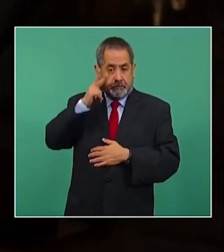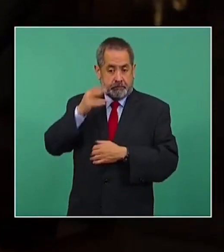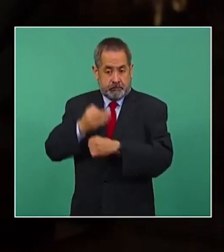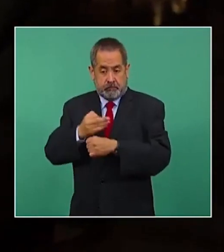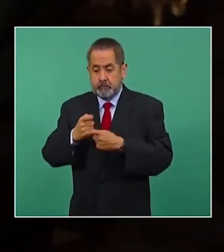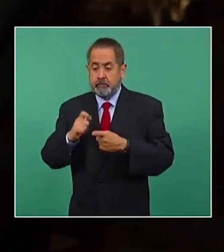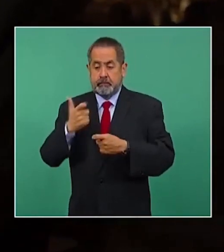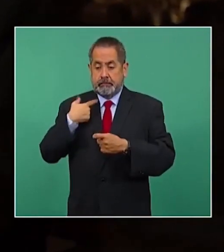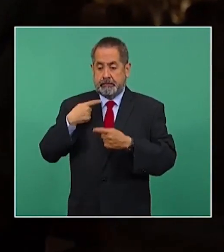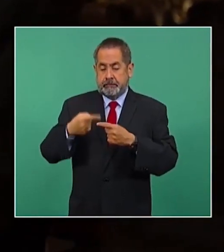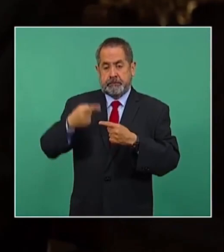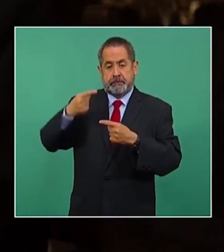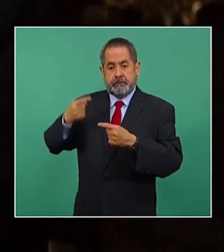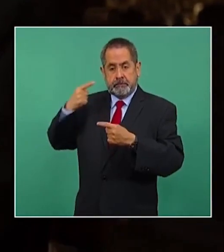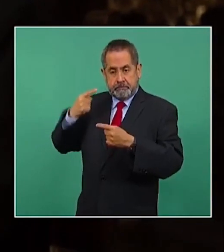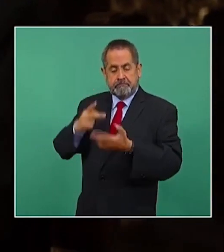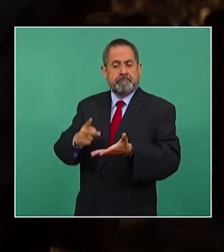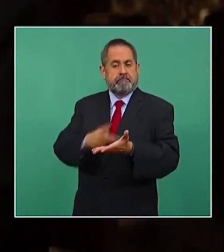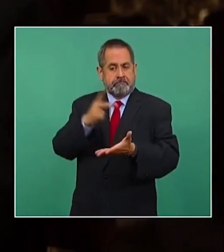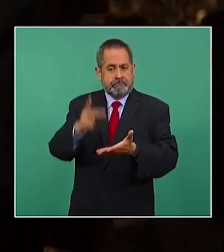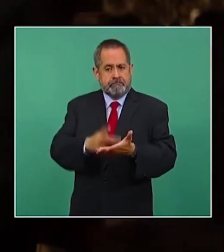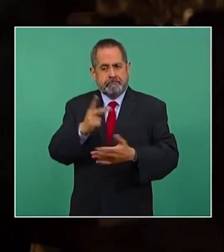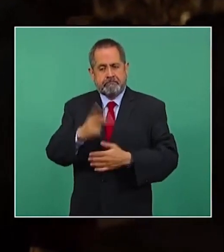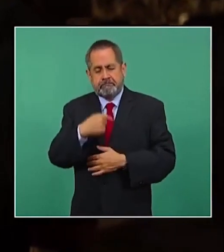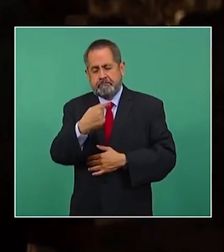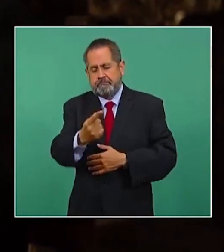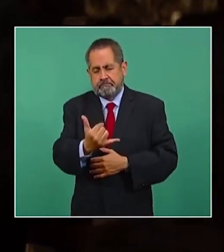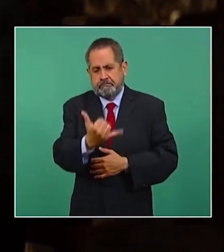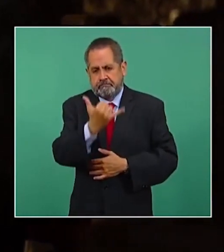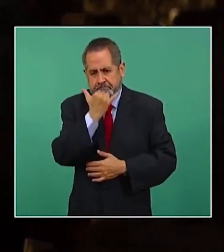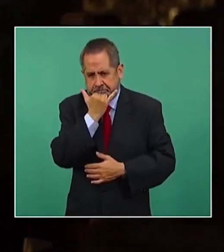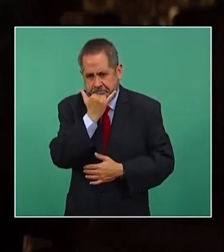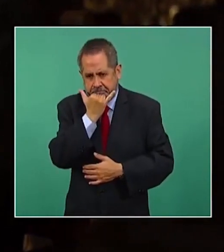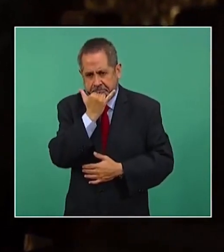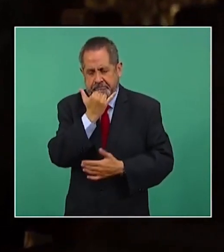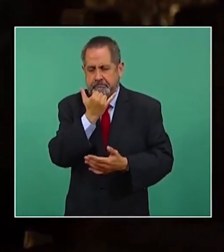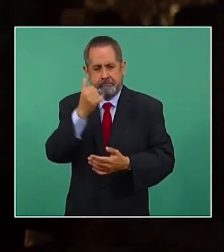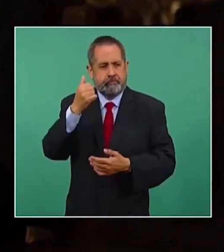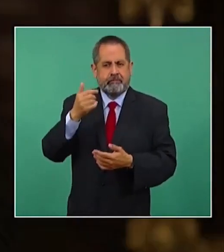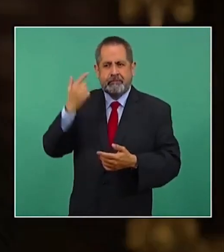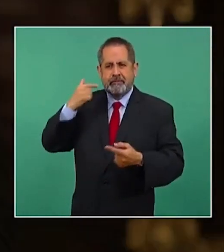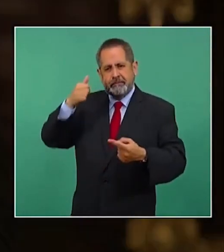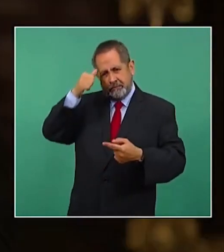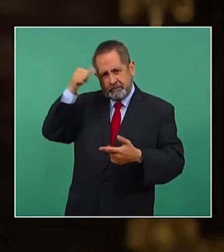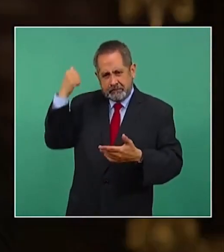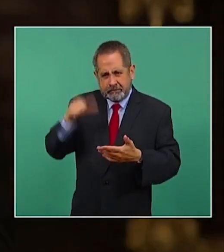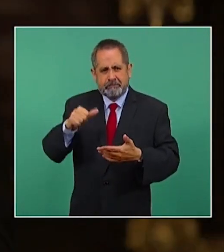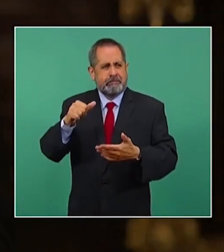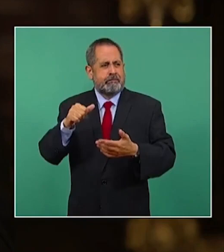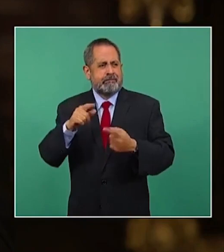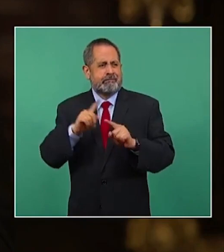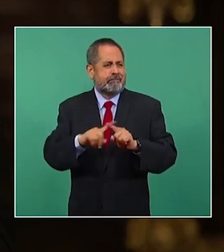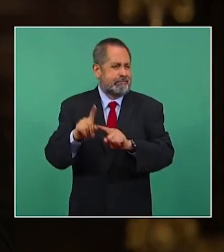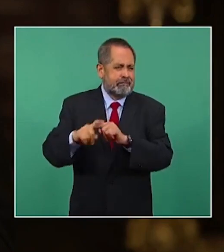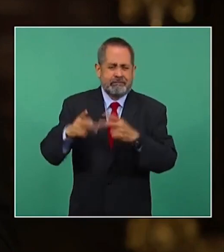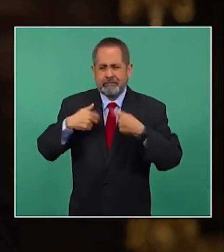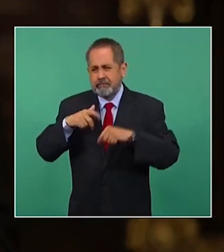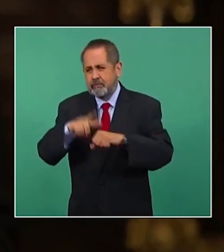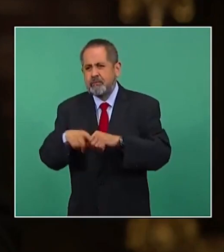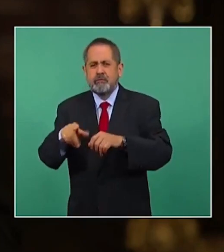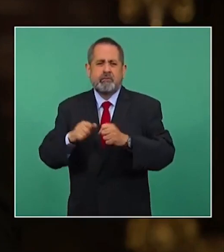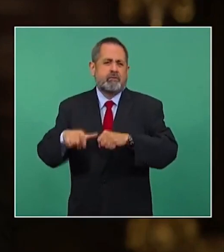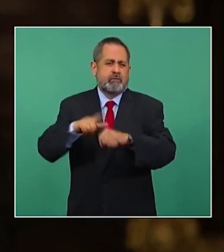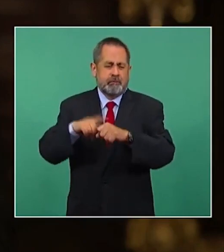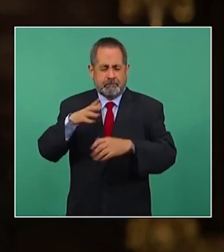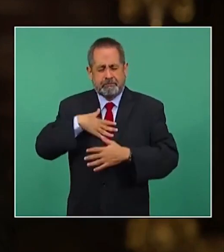concreto. Lo importante es que mandó la carta. La pudo